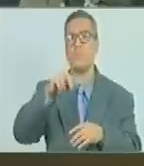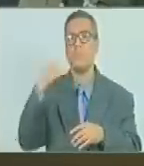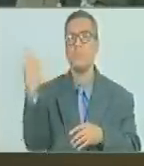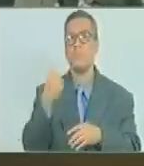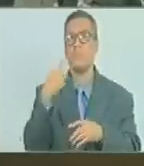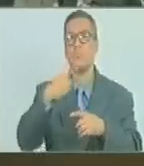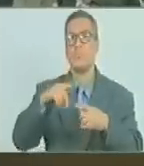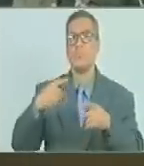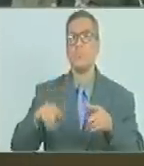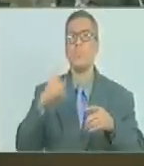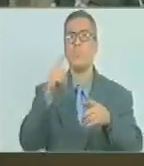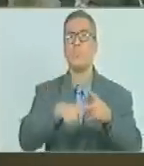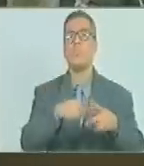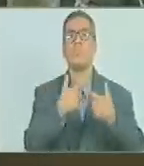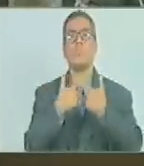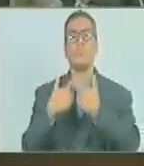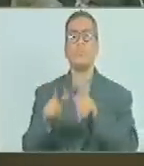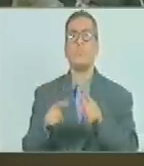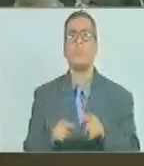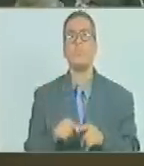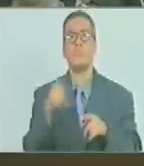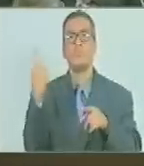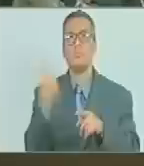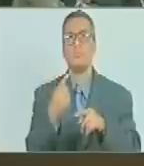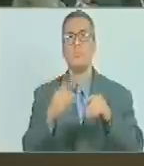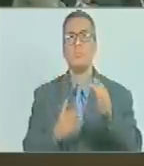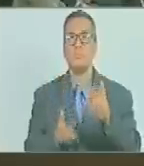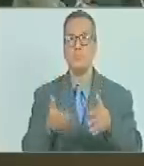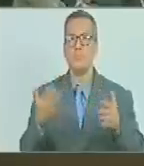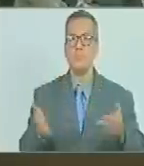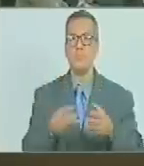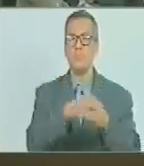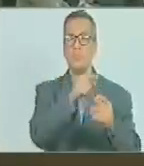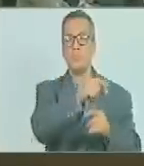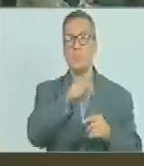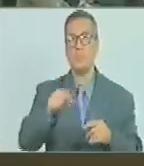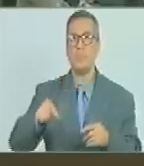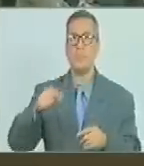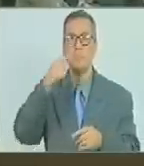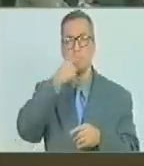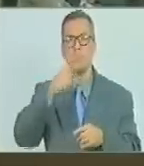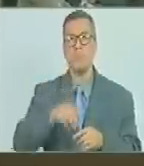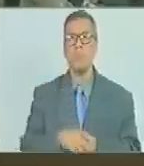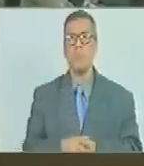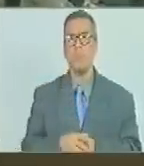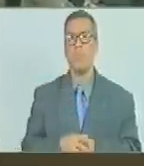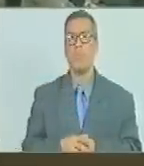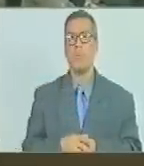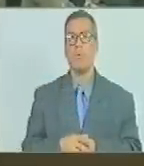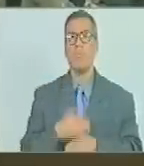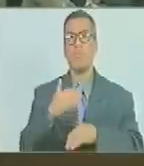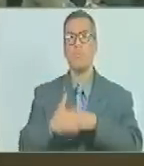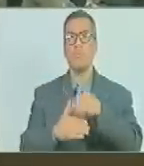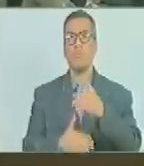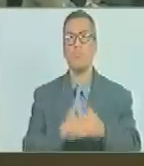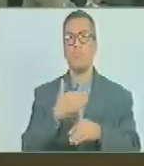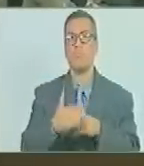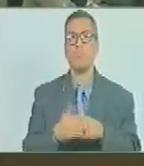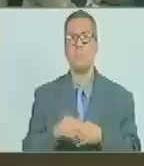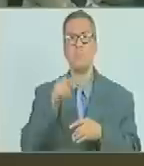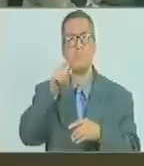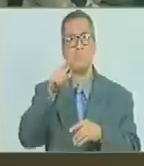democracia, llegó la libertad, llegó la prosperidad para el pueblo, y pasaban en